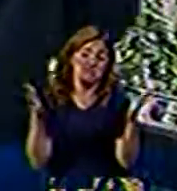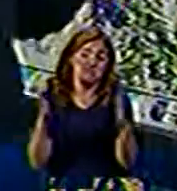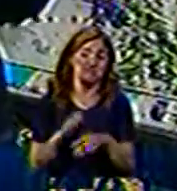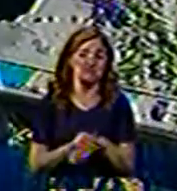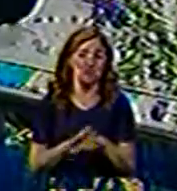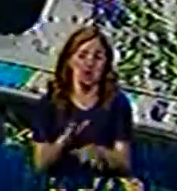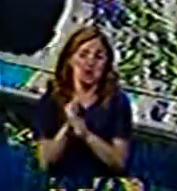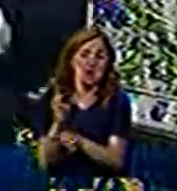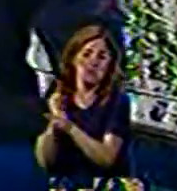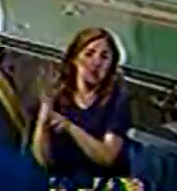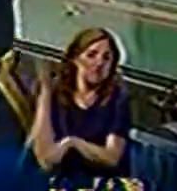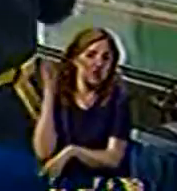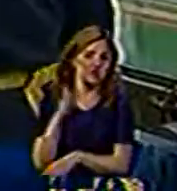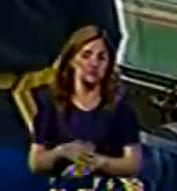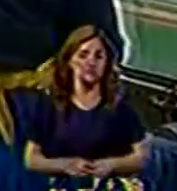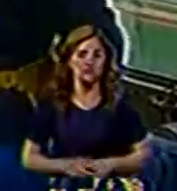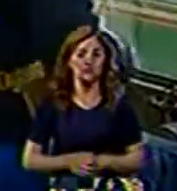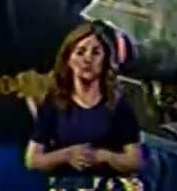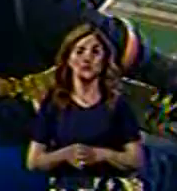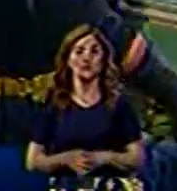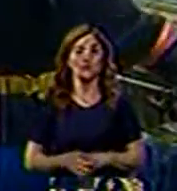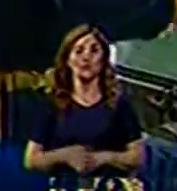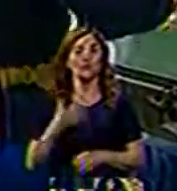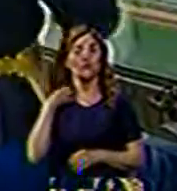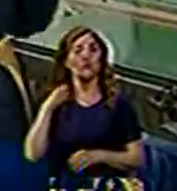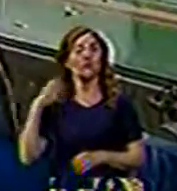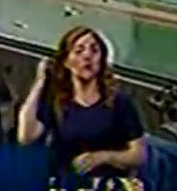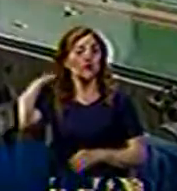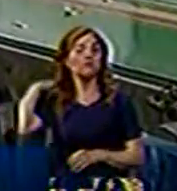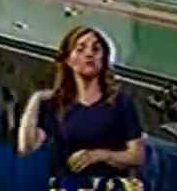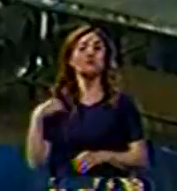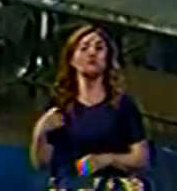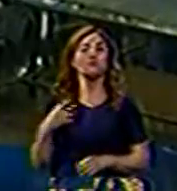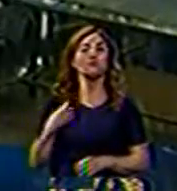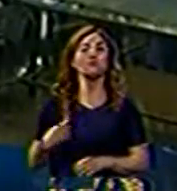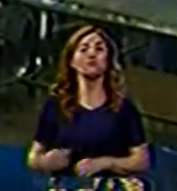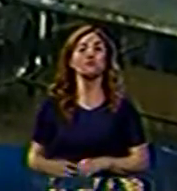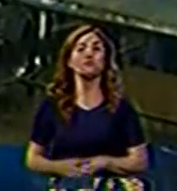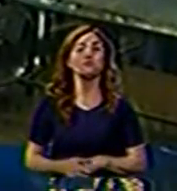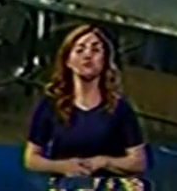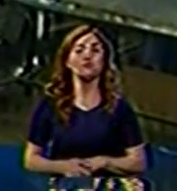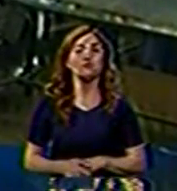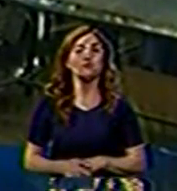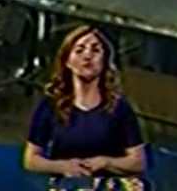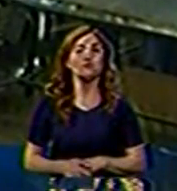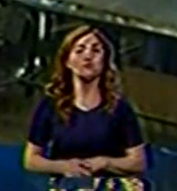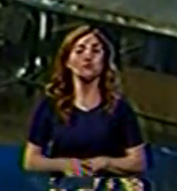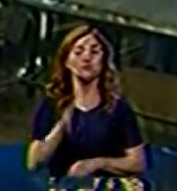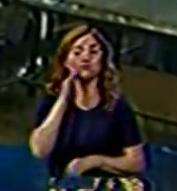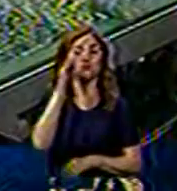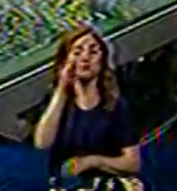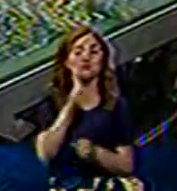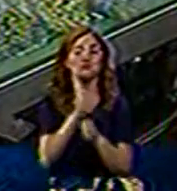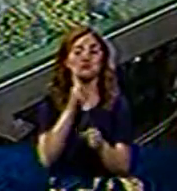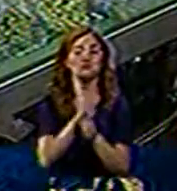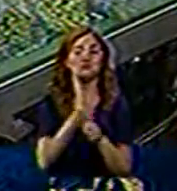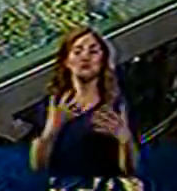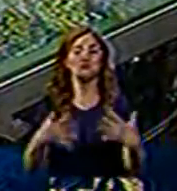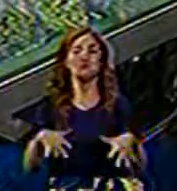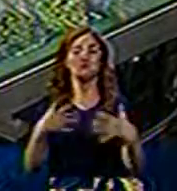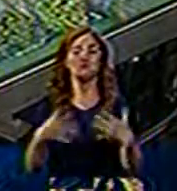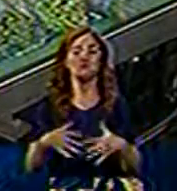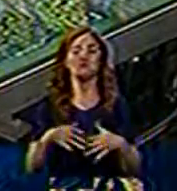una recuperación. La preocupación del gremio radica en que el futuro del empleo adecuado está ligado